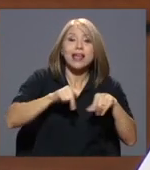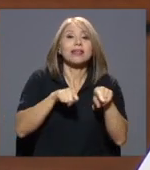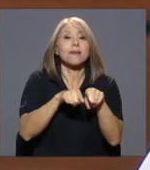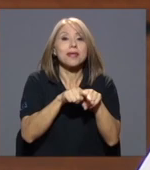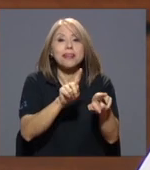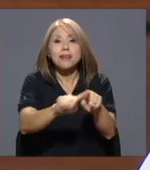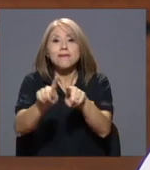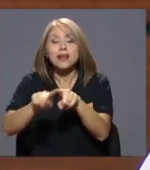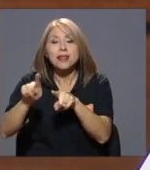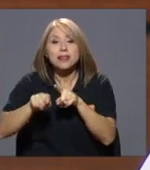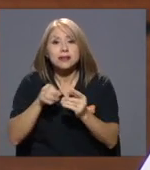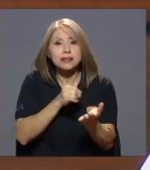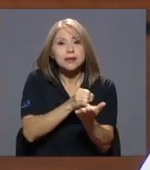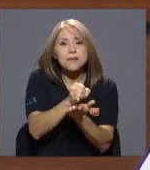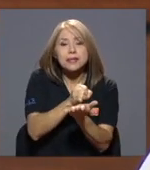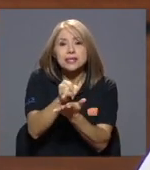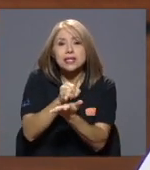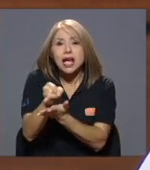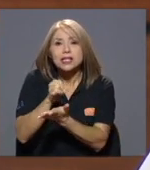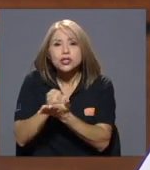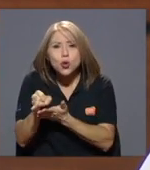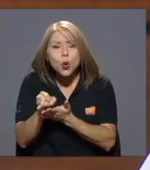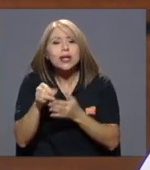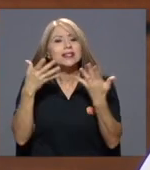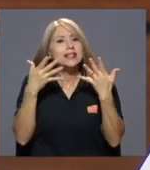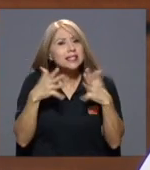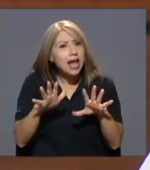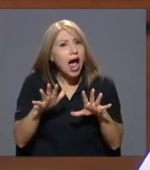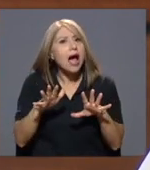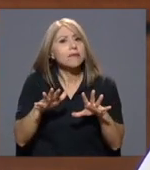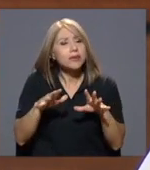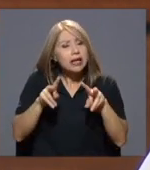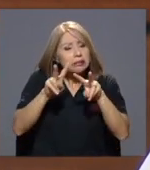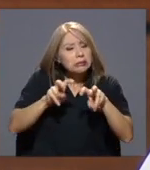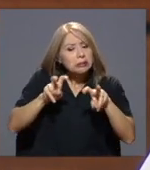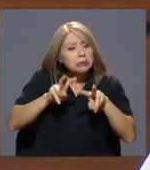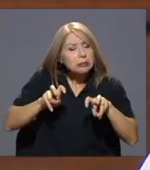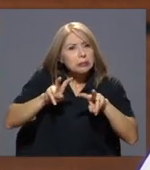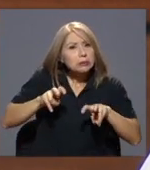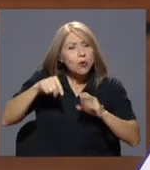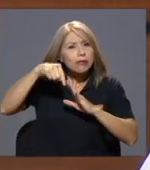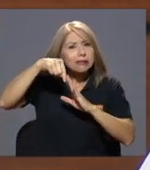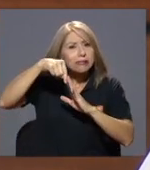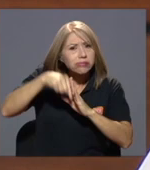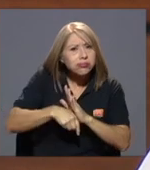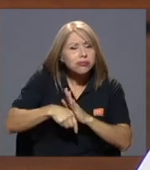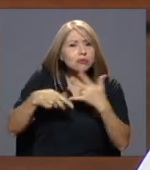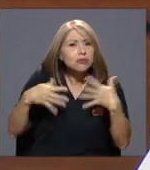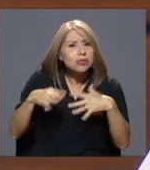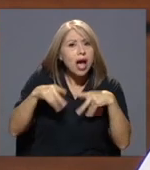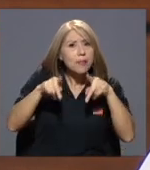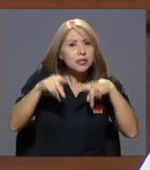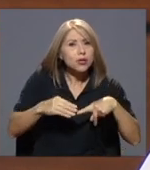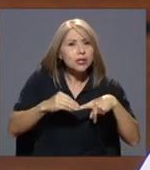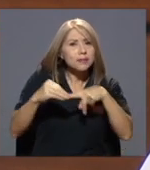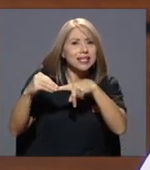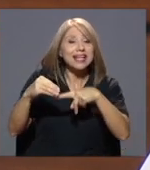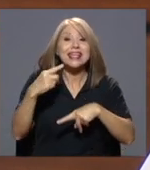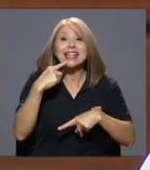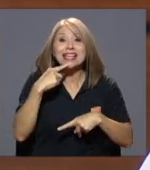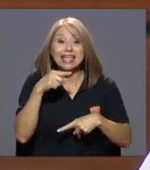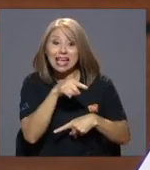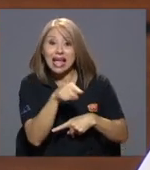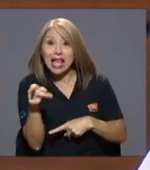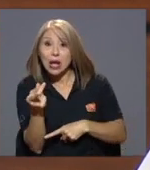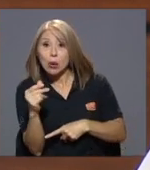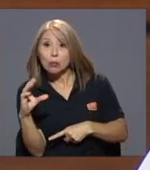sistemáticamente en análisis rigurosos académicos, dicen que definitivamente las pensiones muchos de nosotros no las vamos a